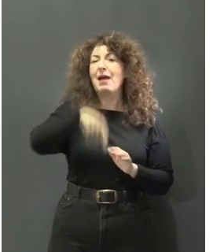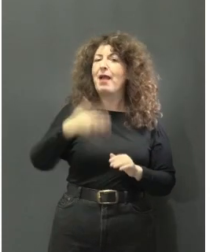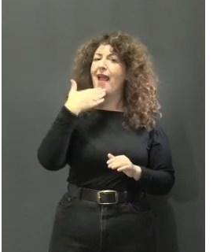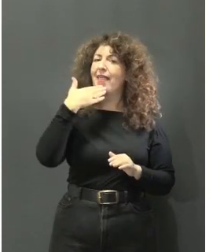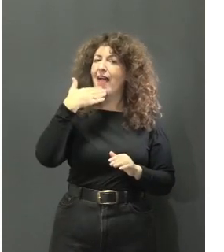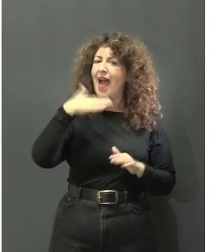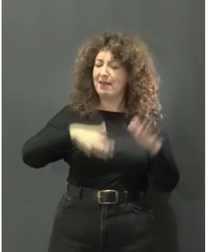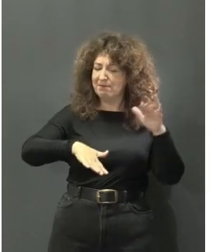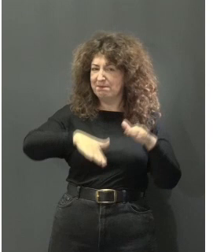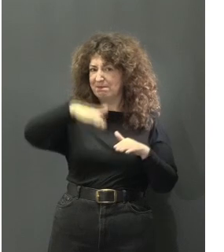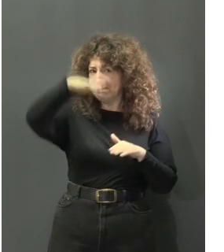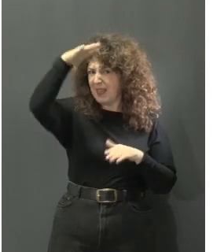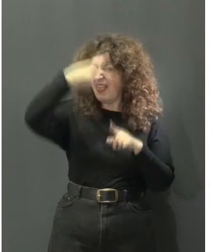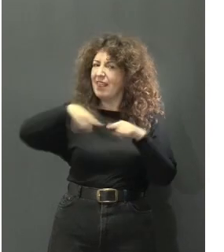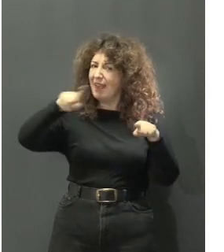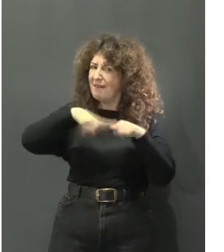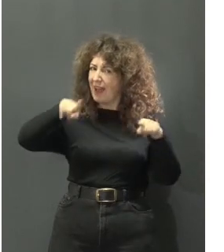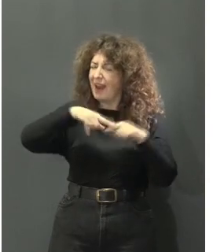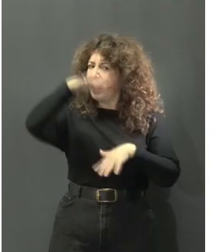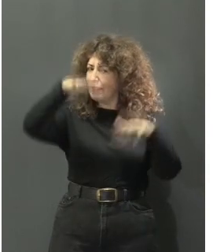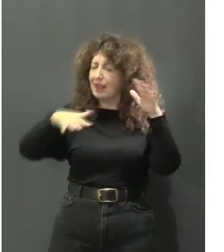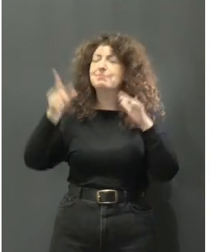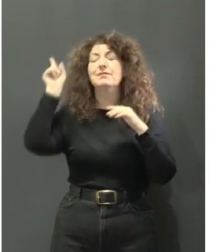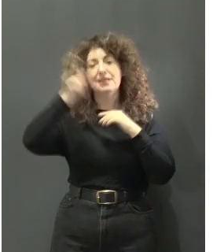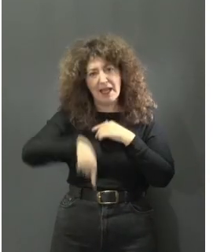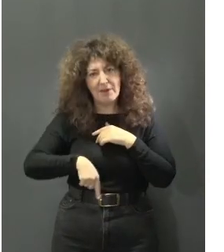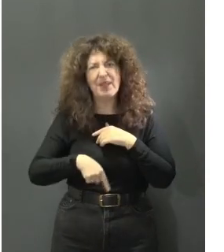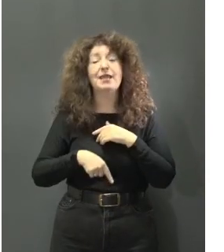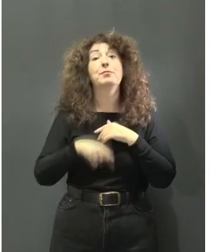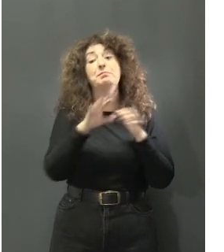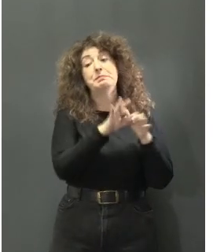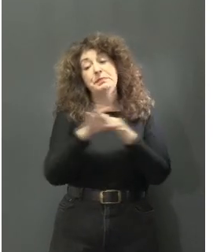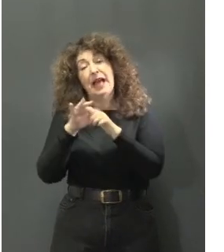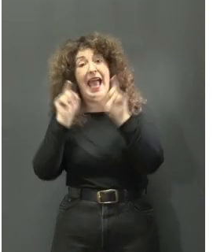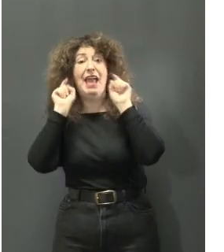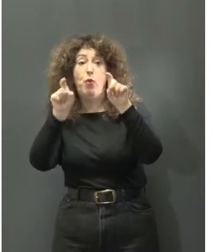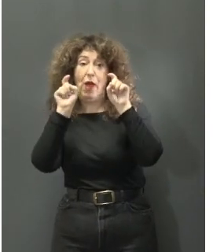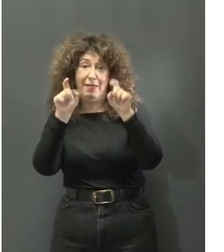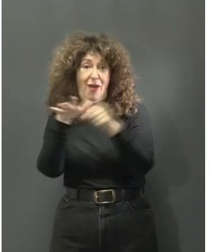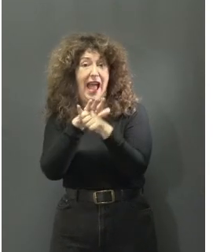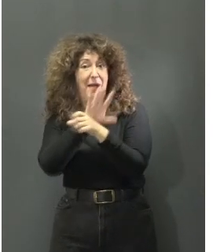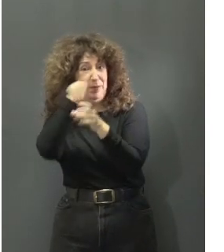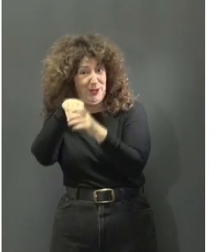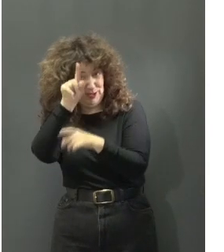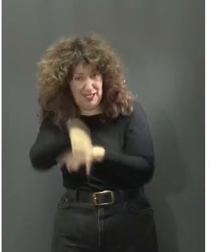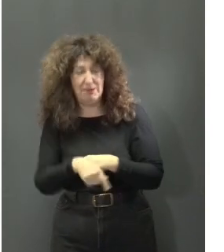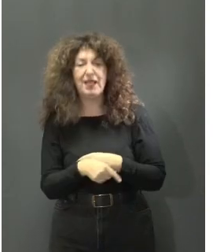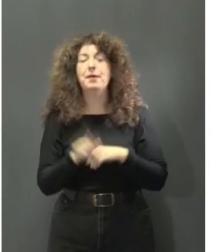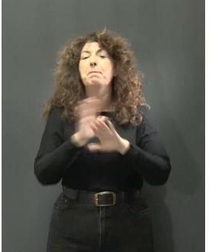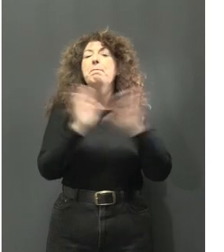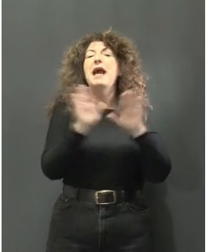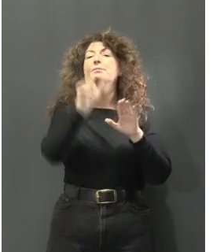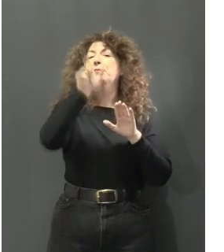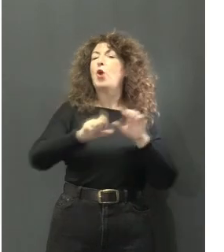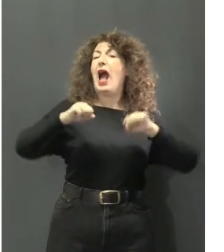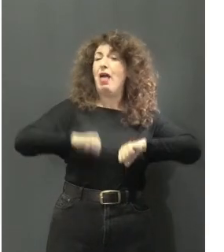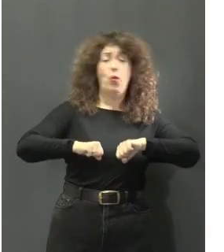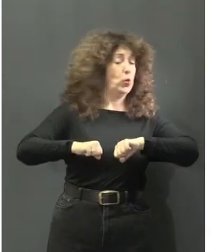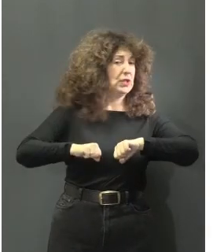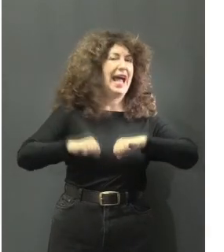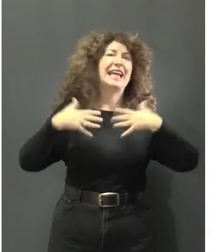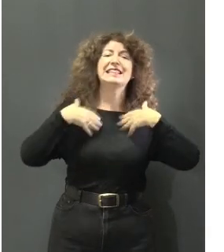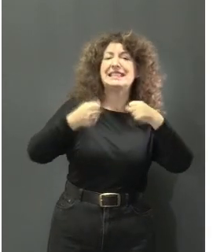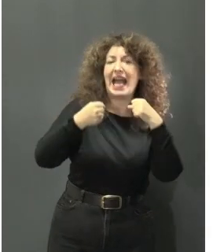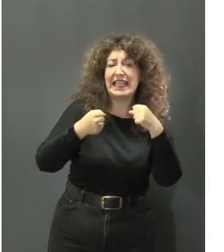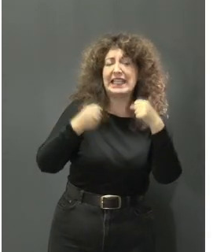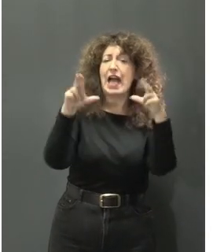¿no? Lo cual ampliamos también el tema del campo de la educación y en el ámbito educativo. Ya no solamente el del adulto y el ámbito más sanitario o